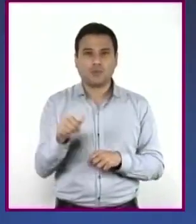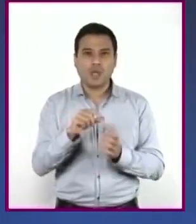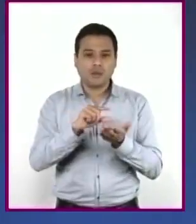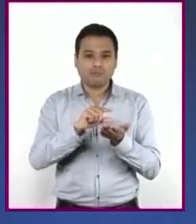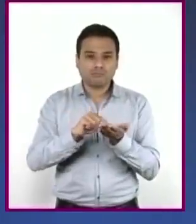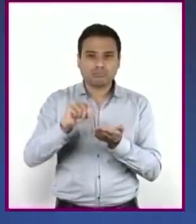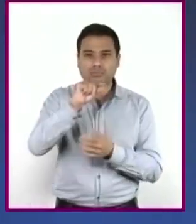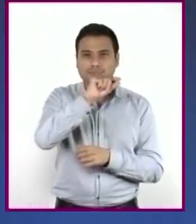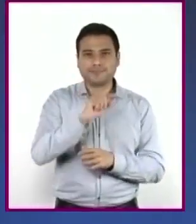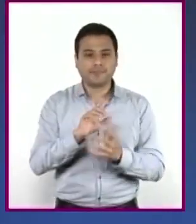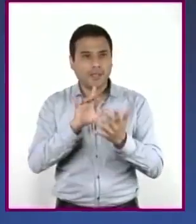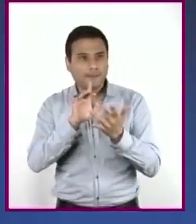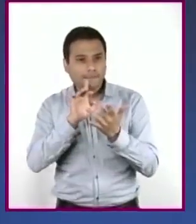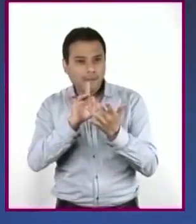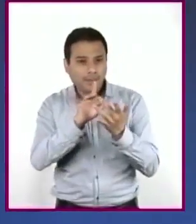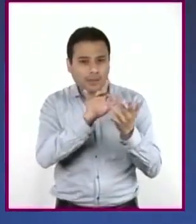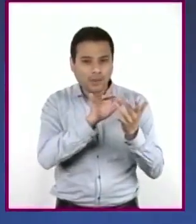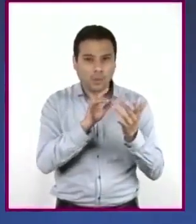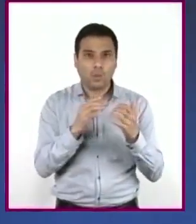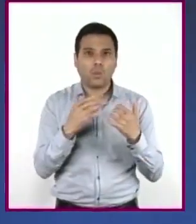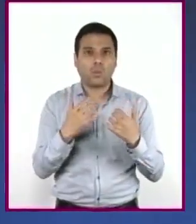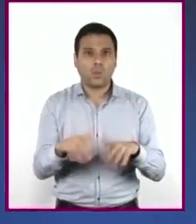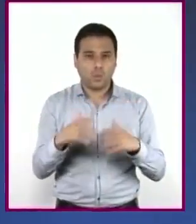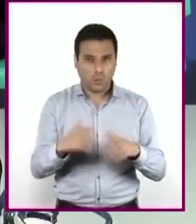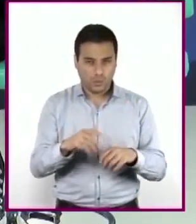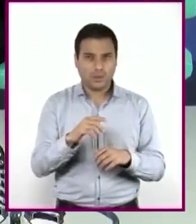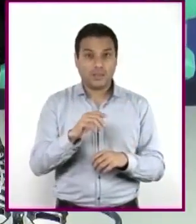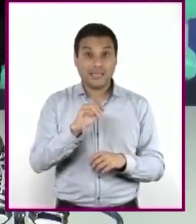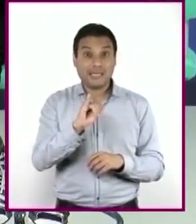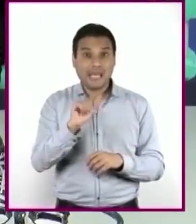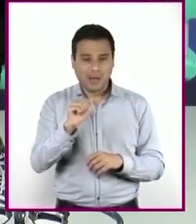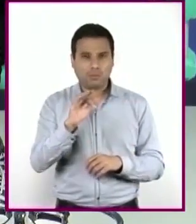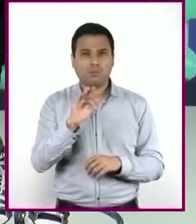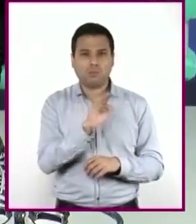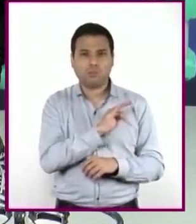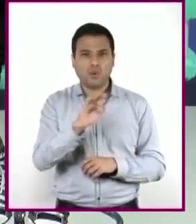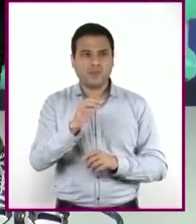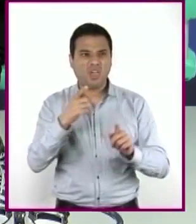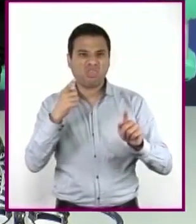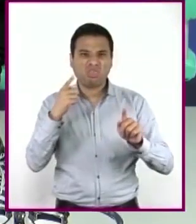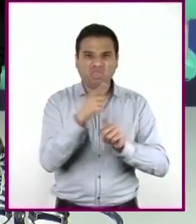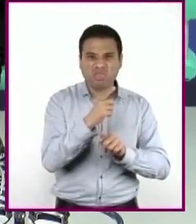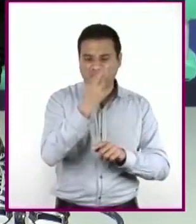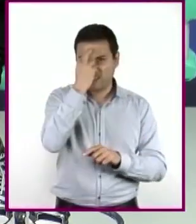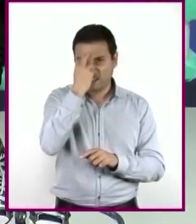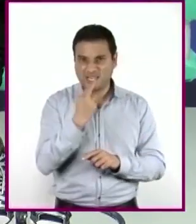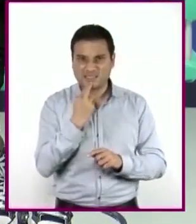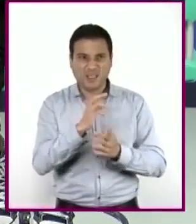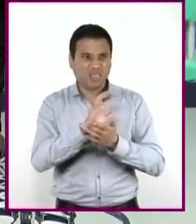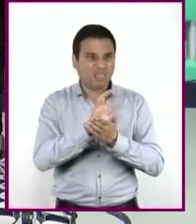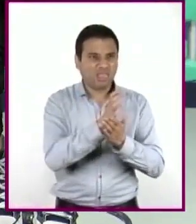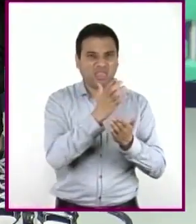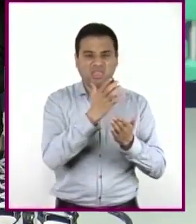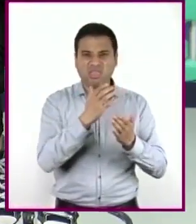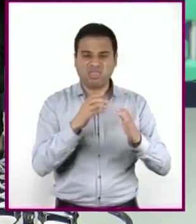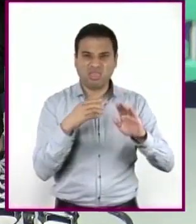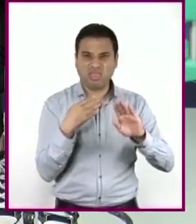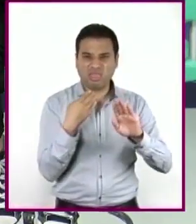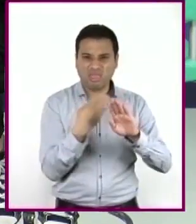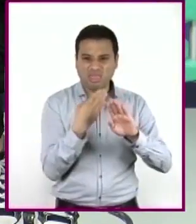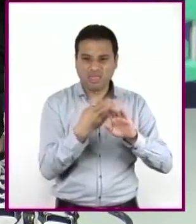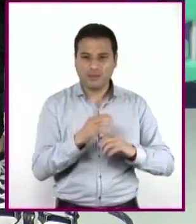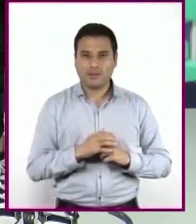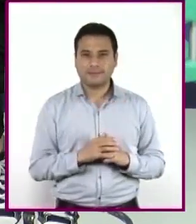en Twitter, pues al convivir con otras personas aprendió rápidamente a tuitear comentarios ofensivos, racistas y